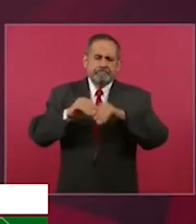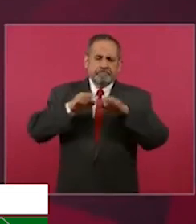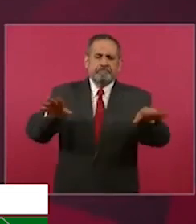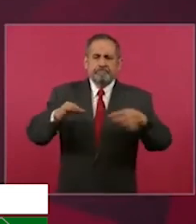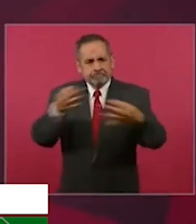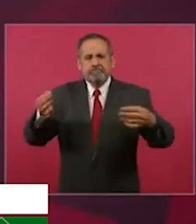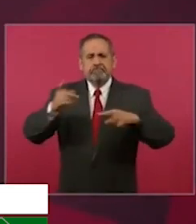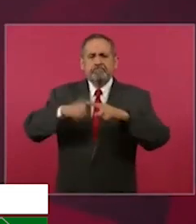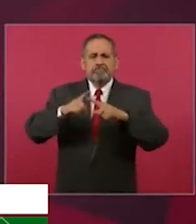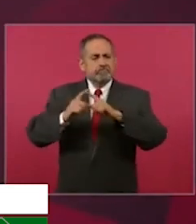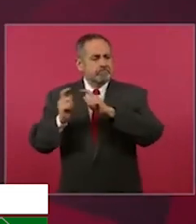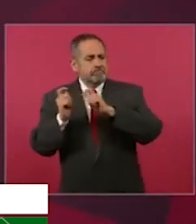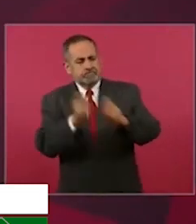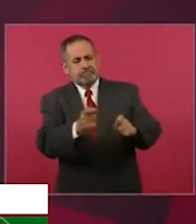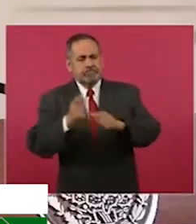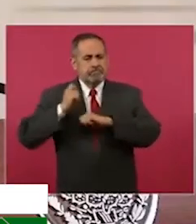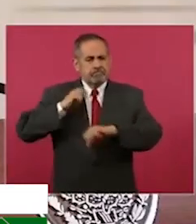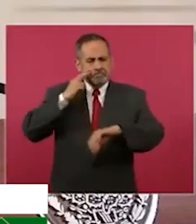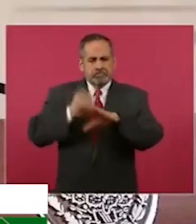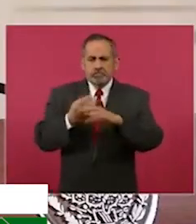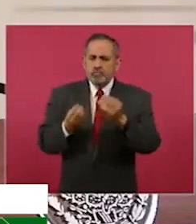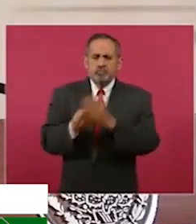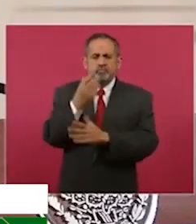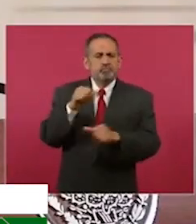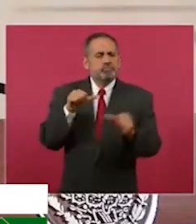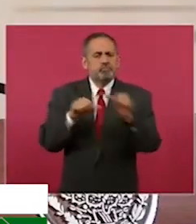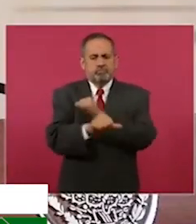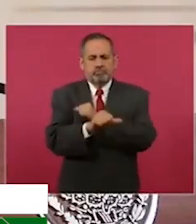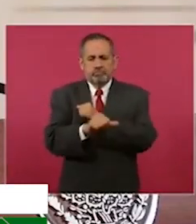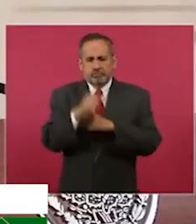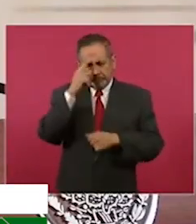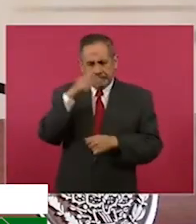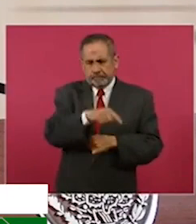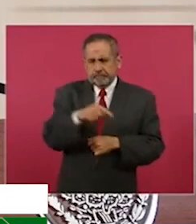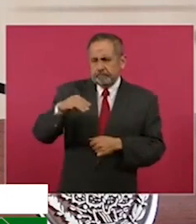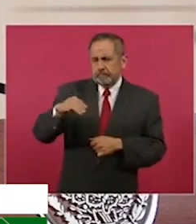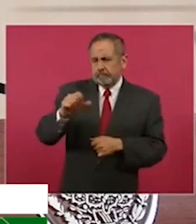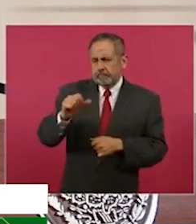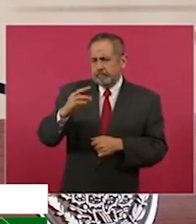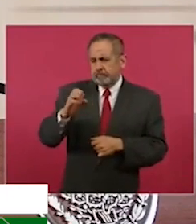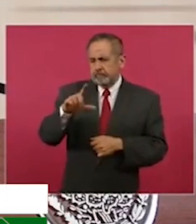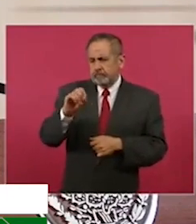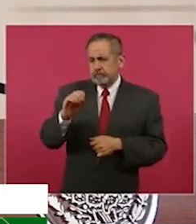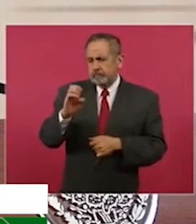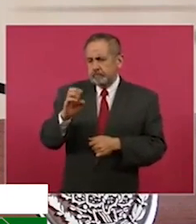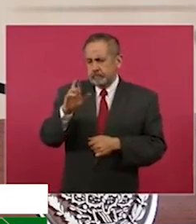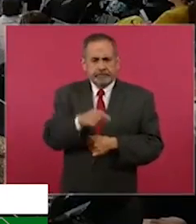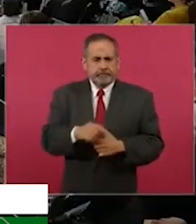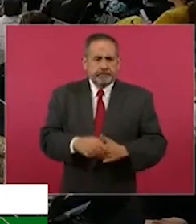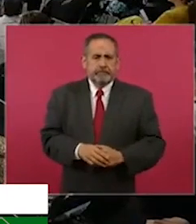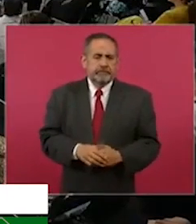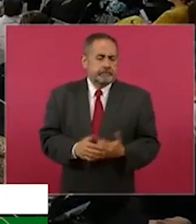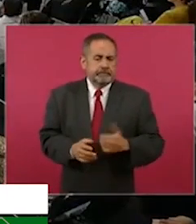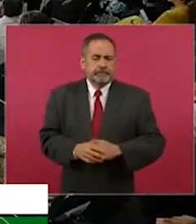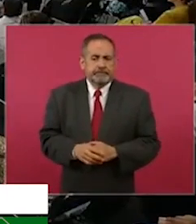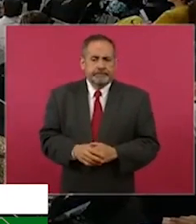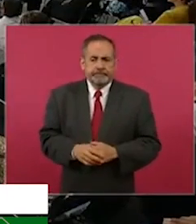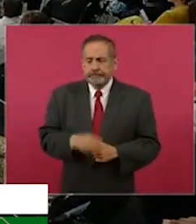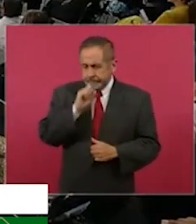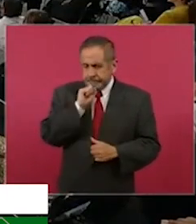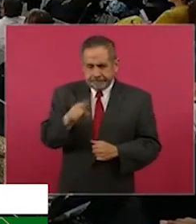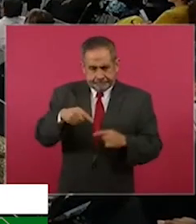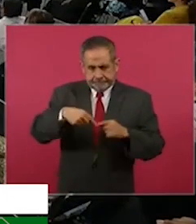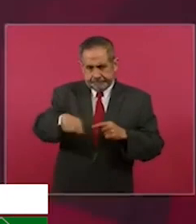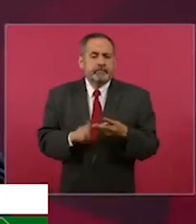conocer quién va a sustituir a Marcelo Ebrard. Y también